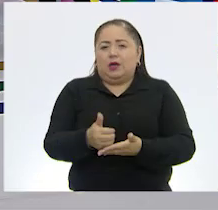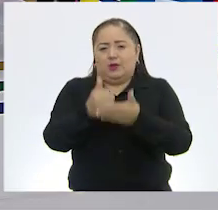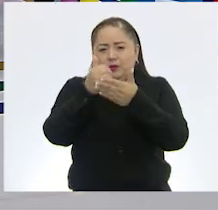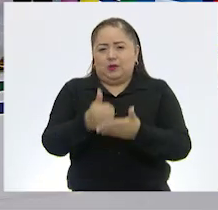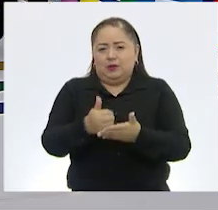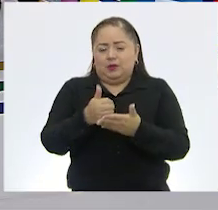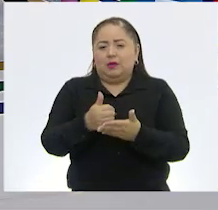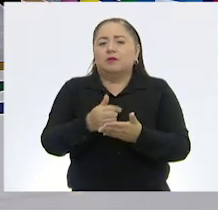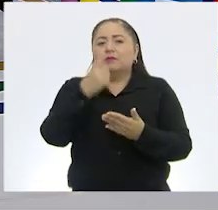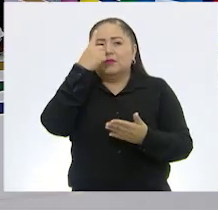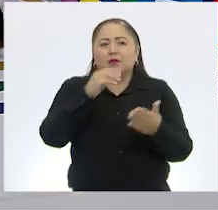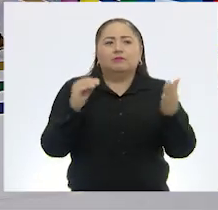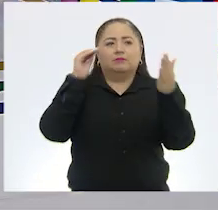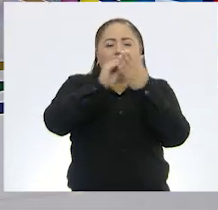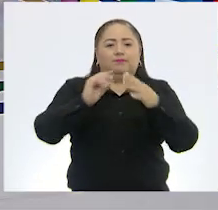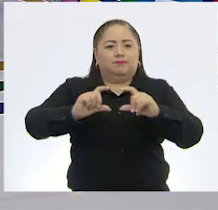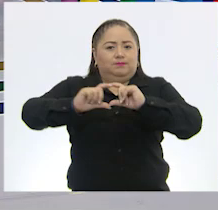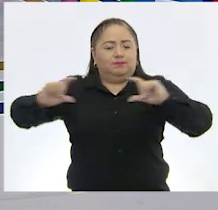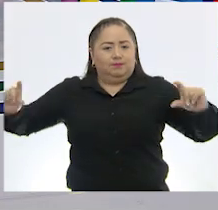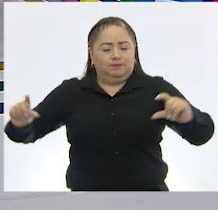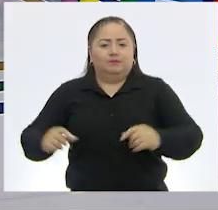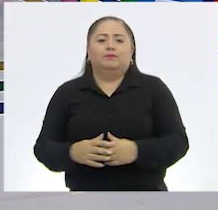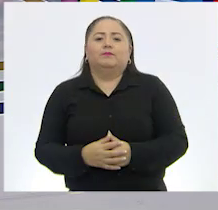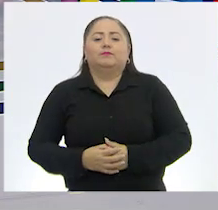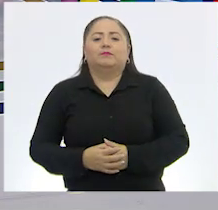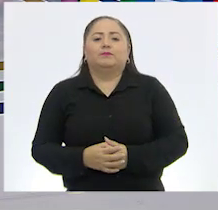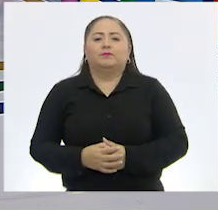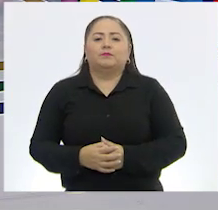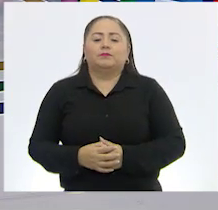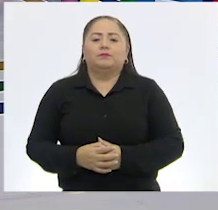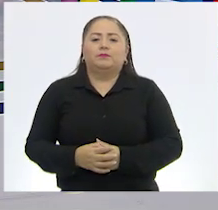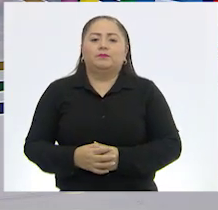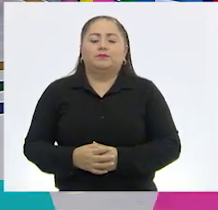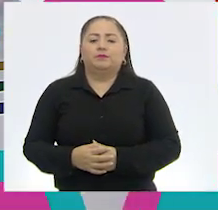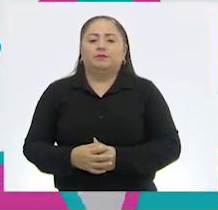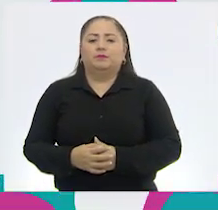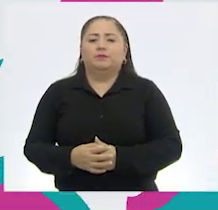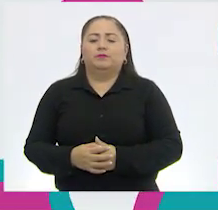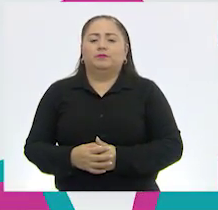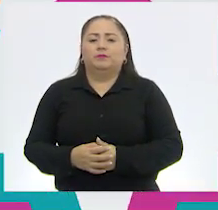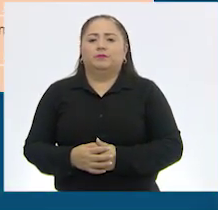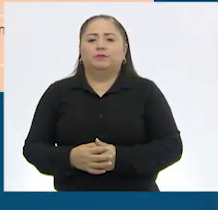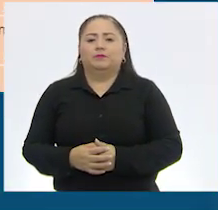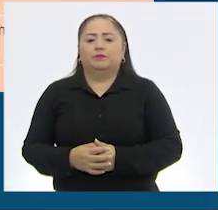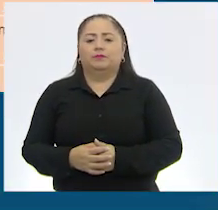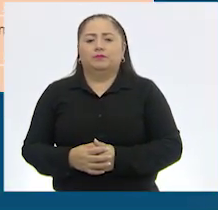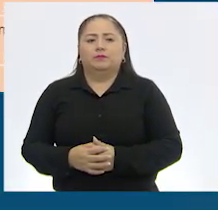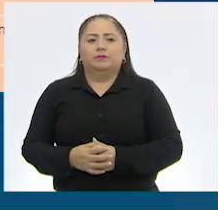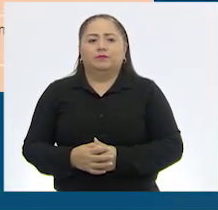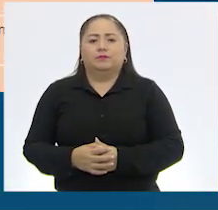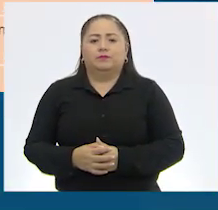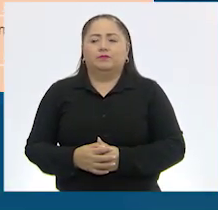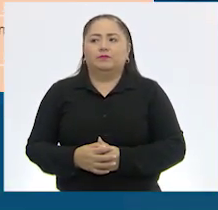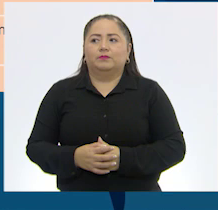última característica en nuestra tabla. Claro que sí, maestra.